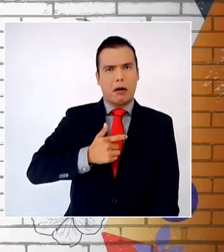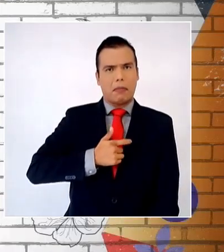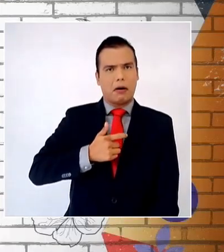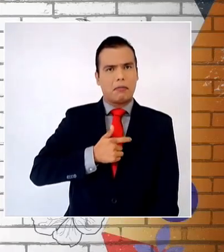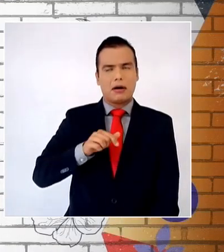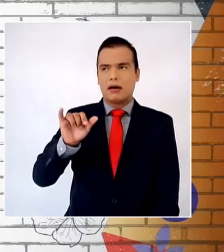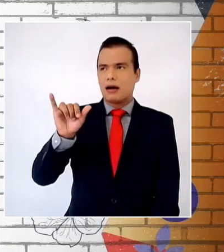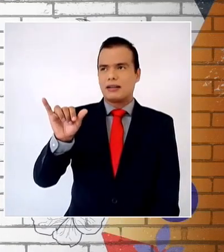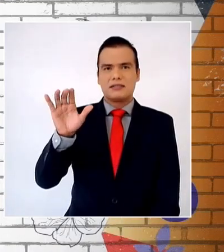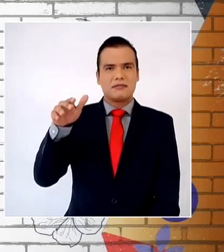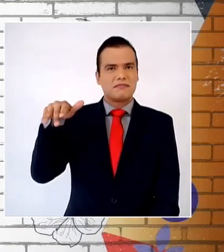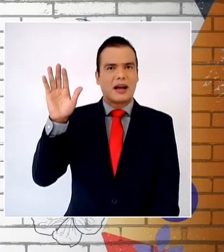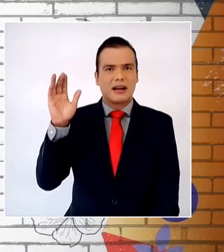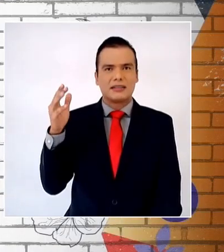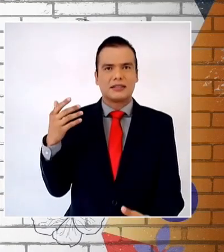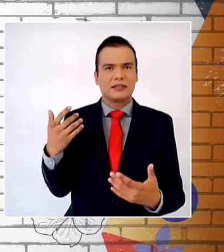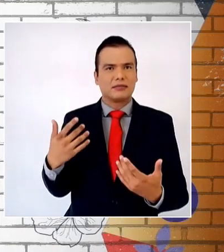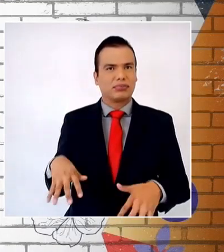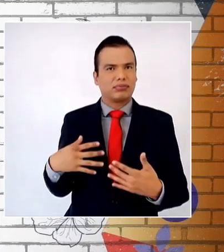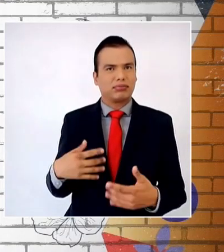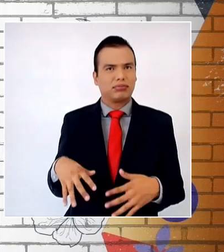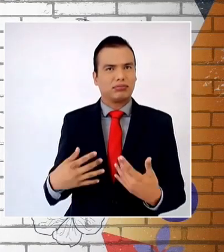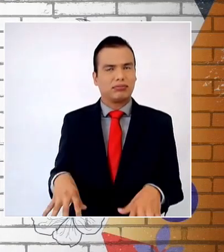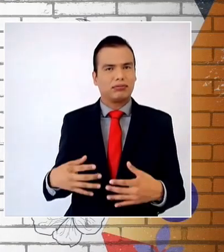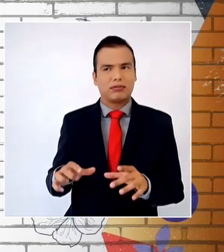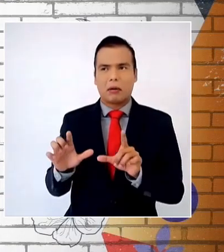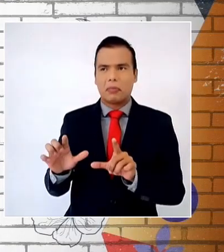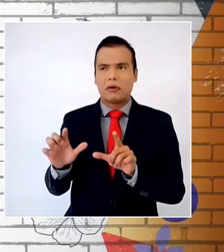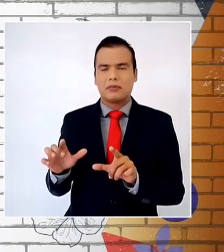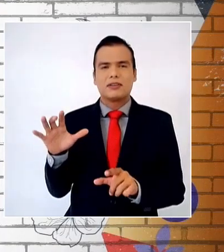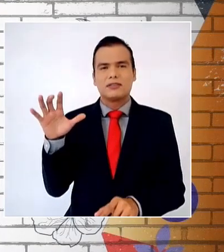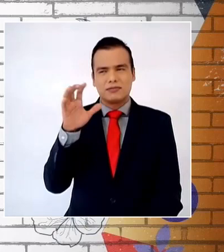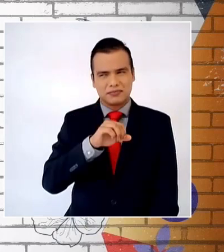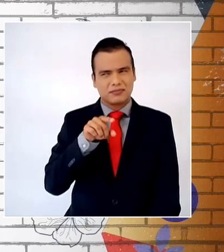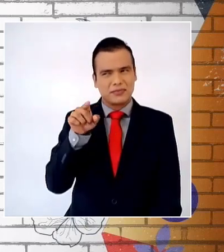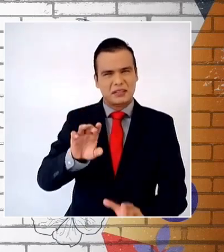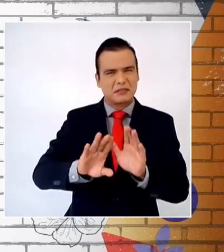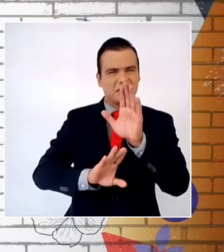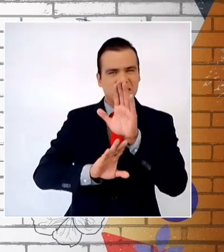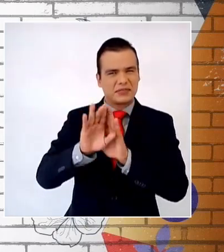Torres. Yo dije, Millerlandi, usted va para grandes cosas en la ciudad de Cali.